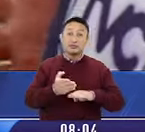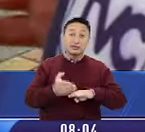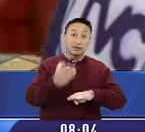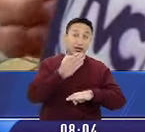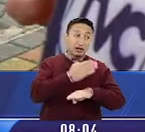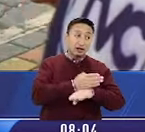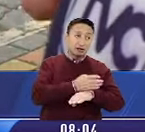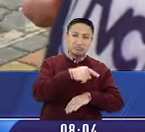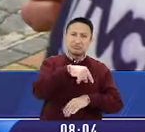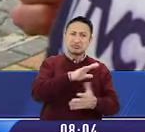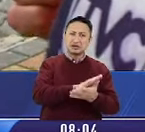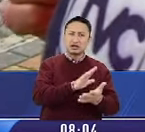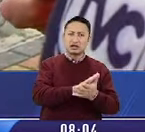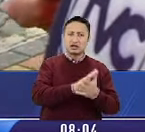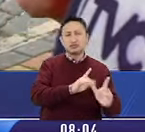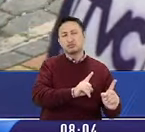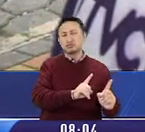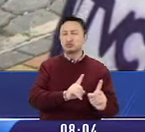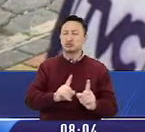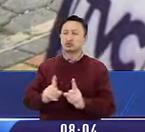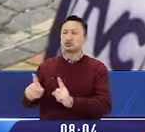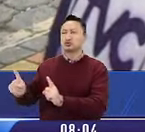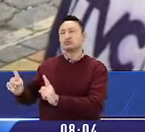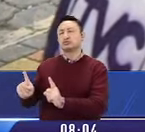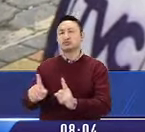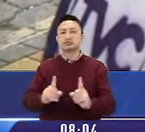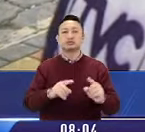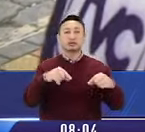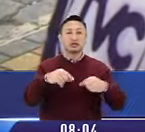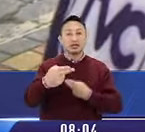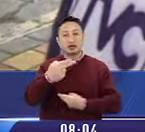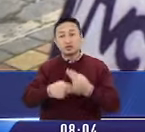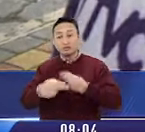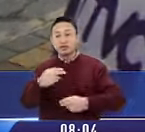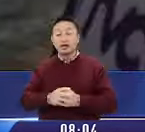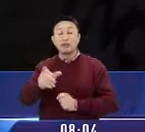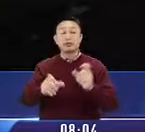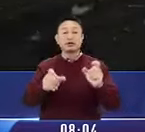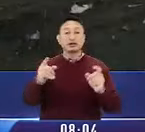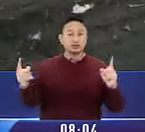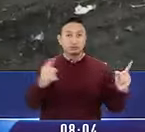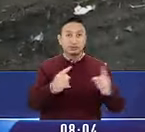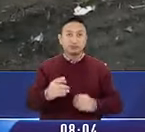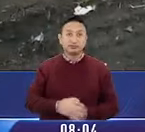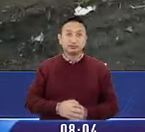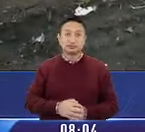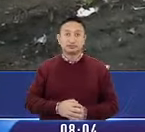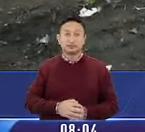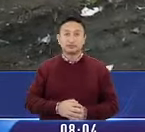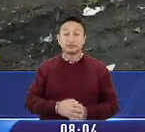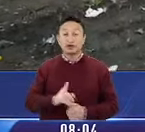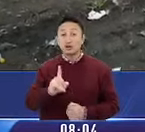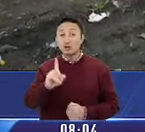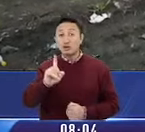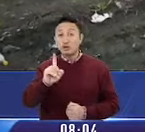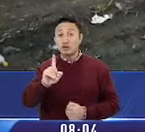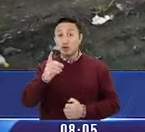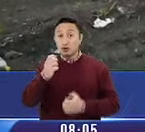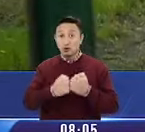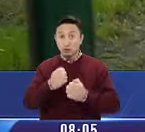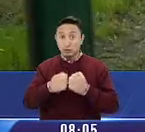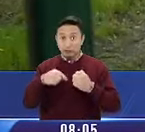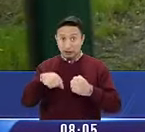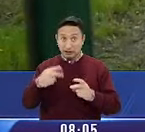con toda la tranquilidad, ¿sí? Porque había comercio, había personas. Este es solo uno de los problemas de inseguridad del